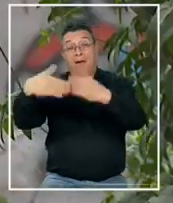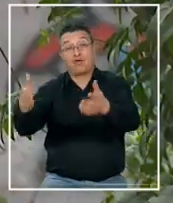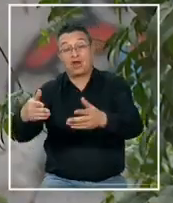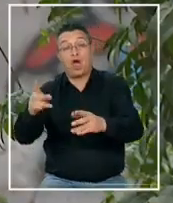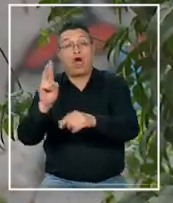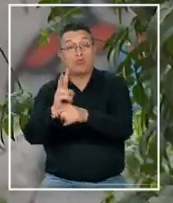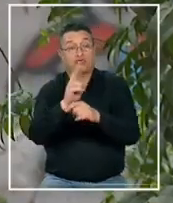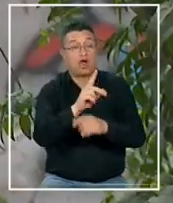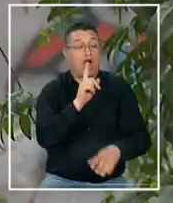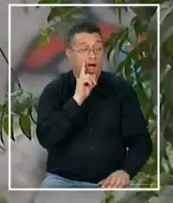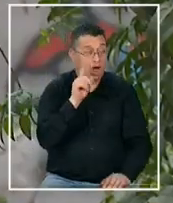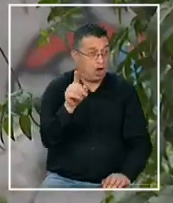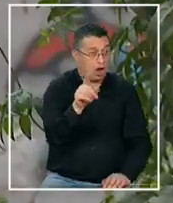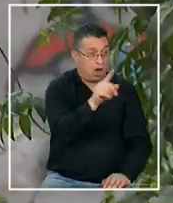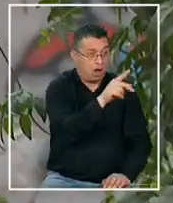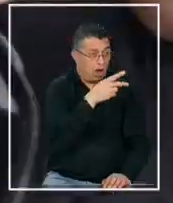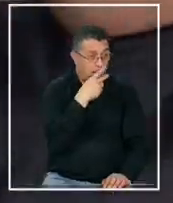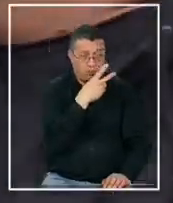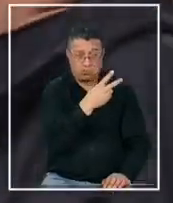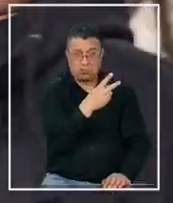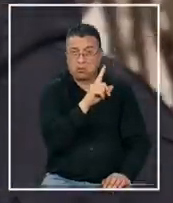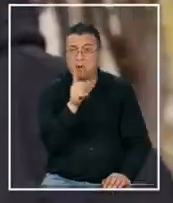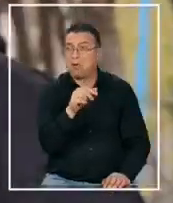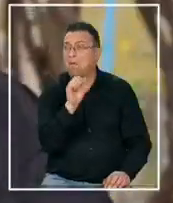nada y yo estaba viendo todo lo que hacían con mi hijo